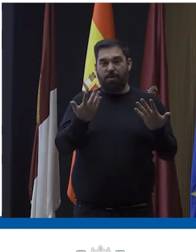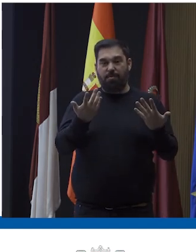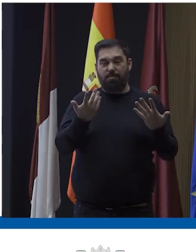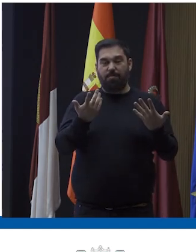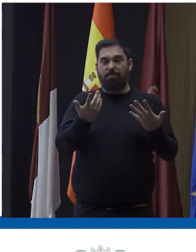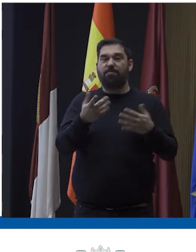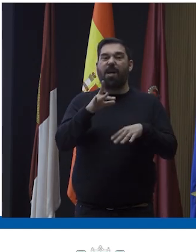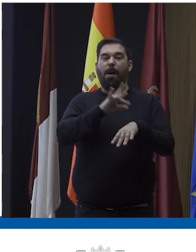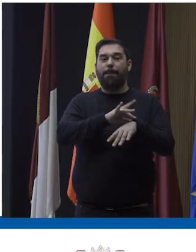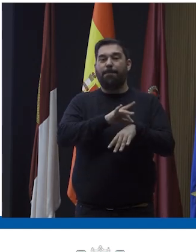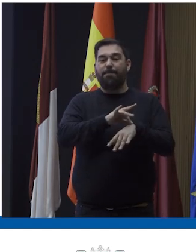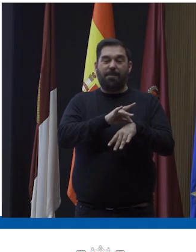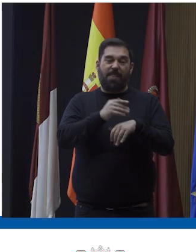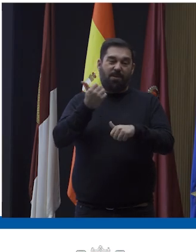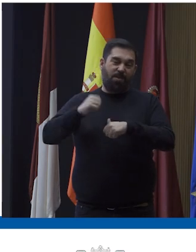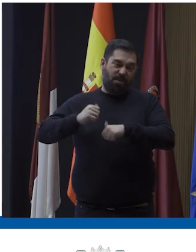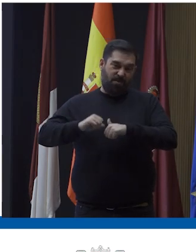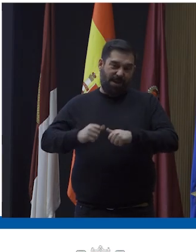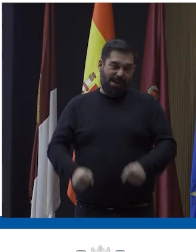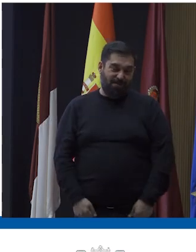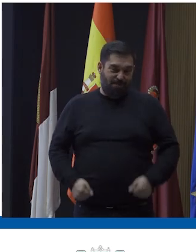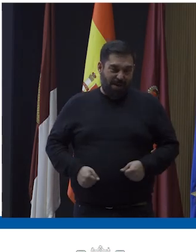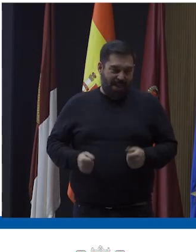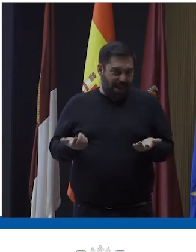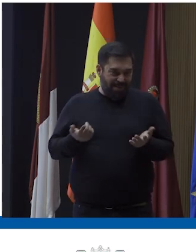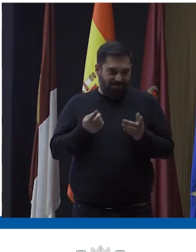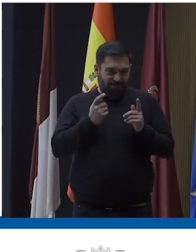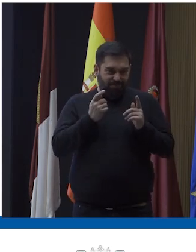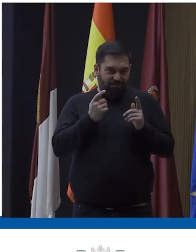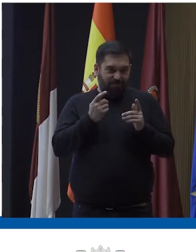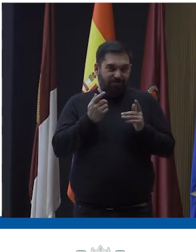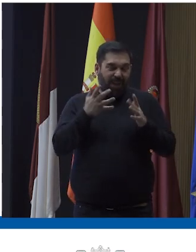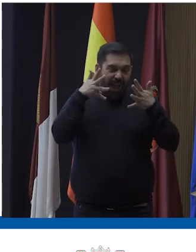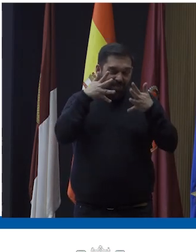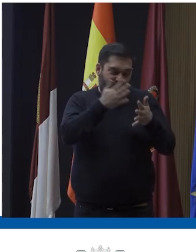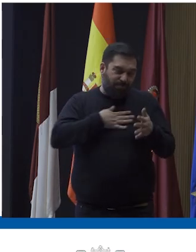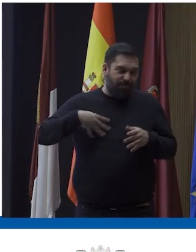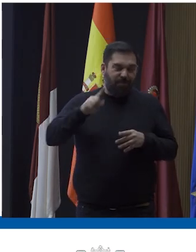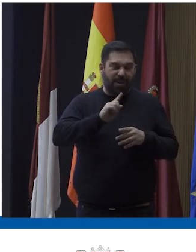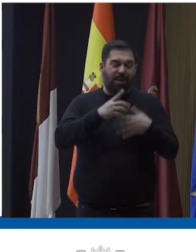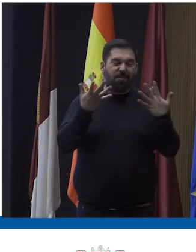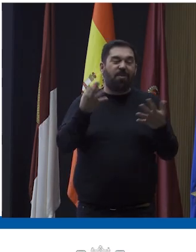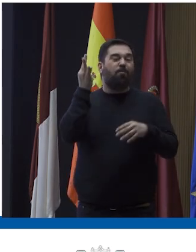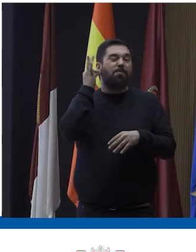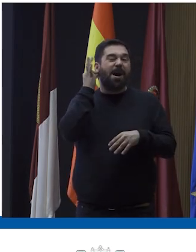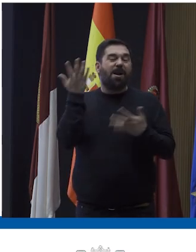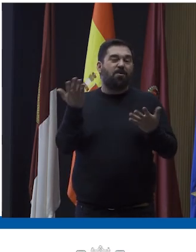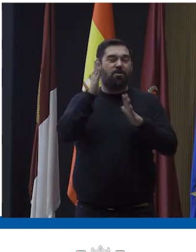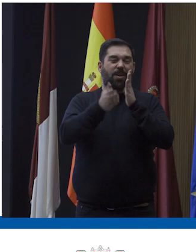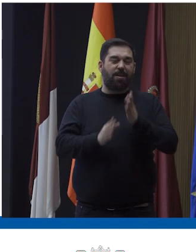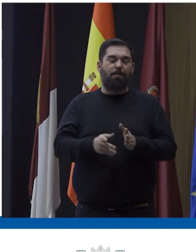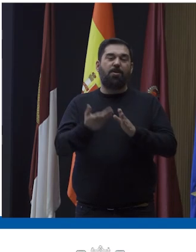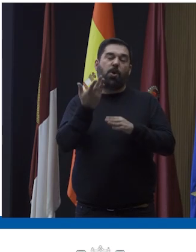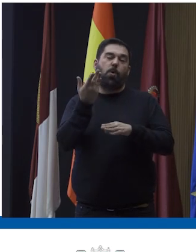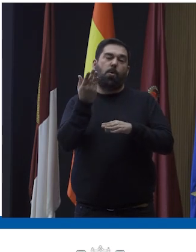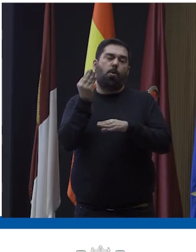¿no? Sí. Pero bueno, tienen su indicación, ¿vale? Pero sí que una mujer lo que se puede mantener con un tratamiento de cuidados,